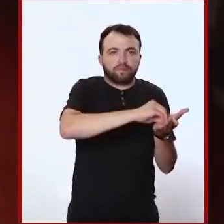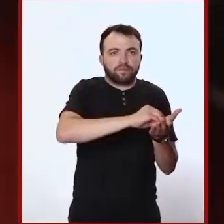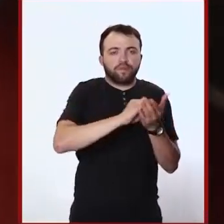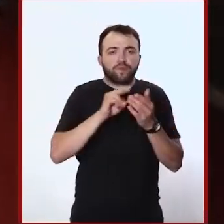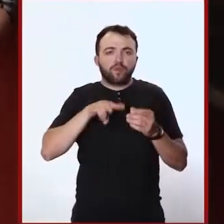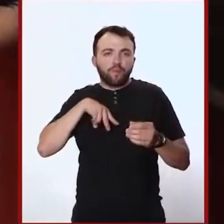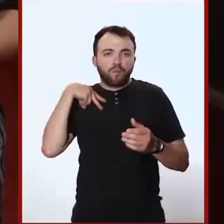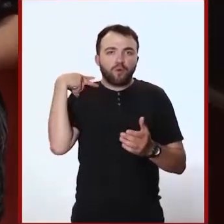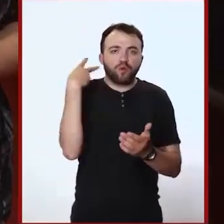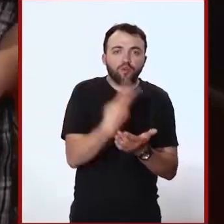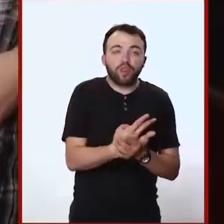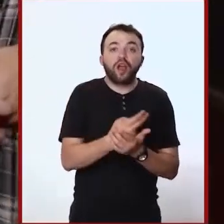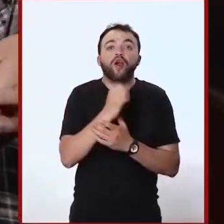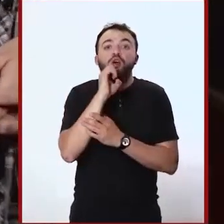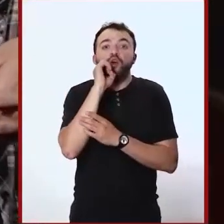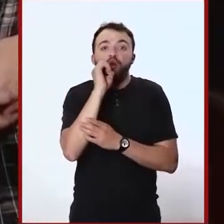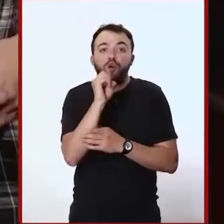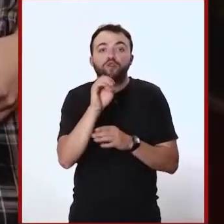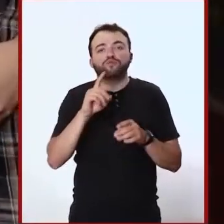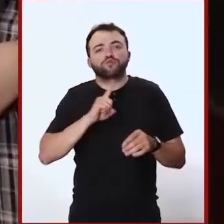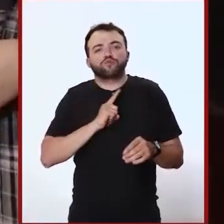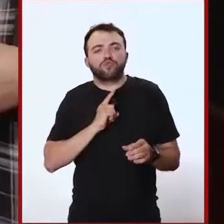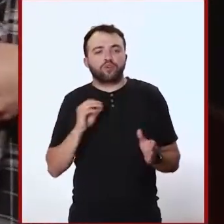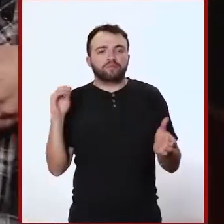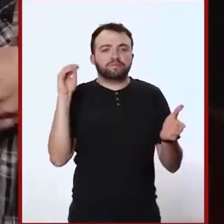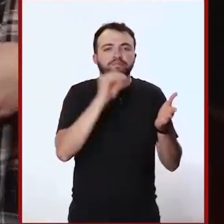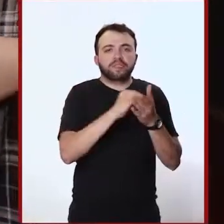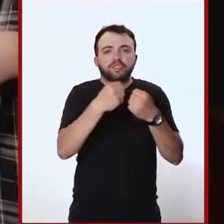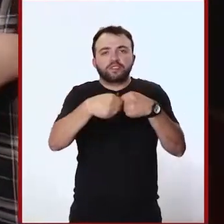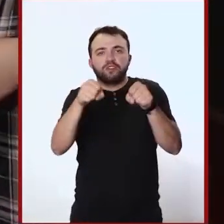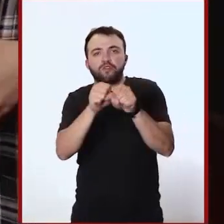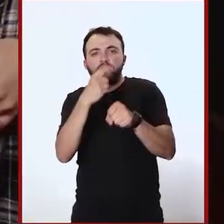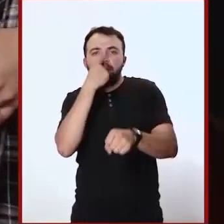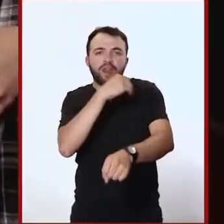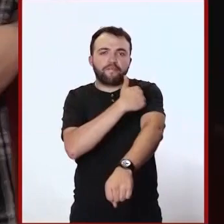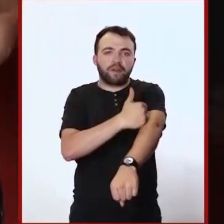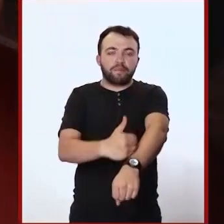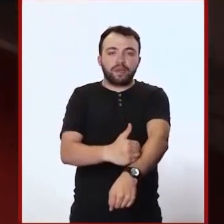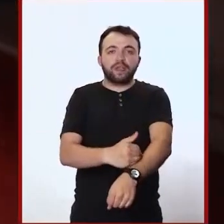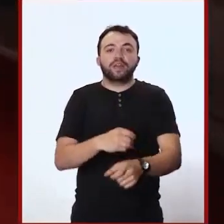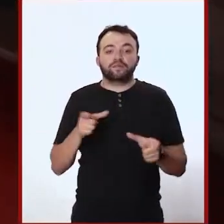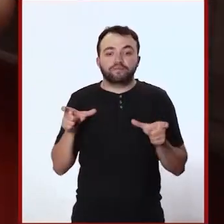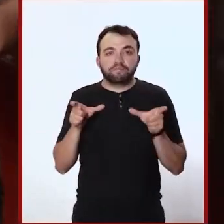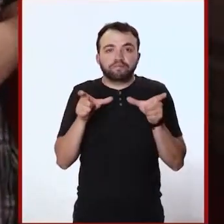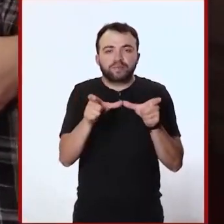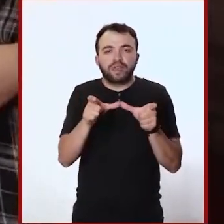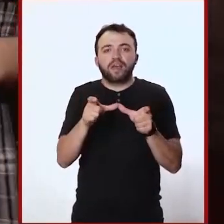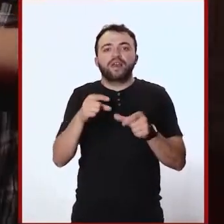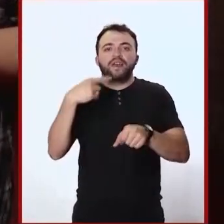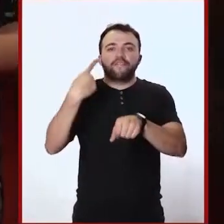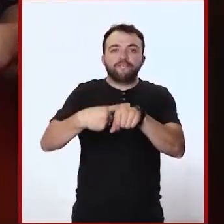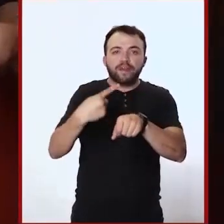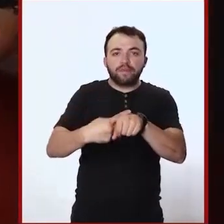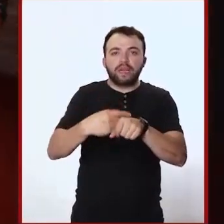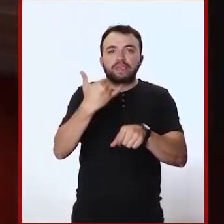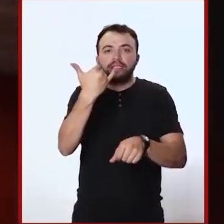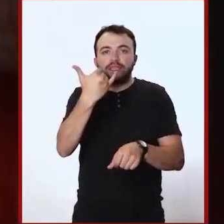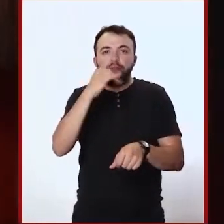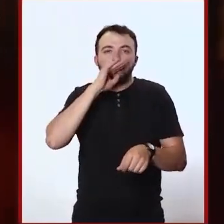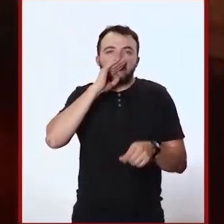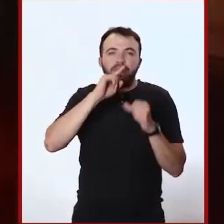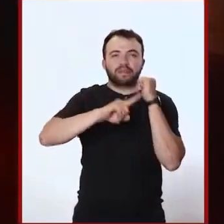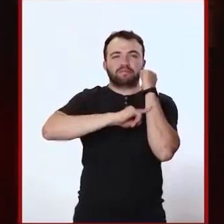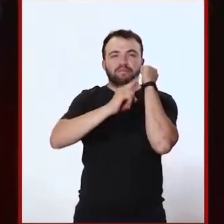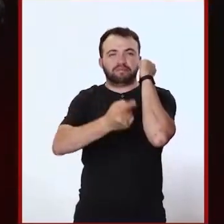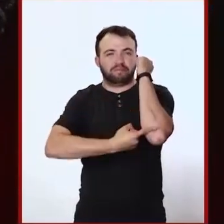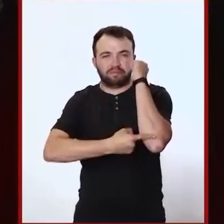o aplicar solo al seguro para la familia, que cubre enfermedades y maternidad, por ejemplo. En el